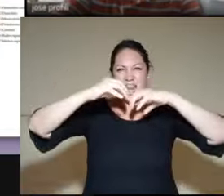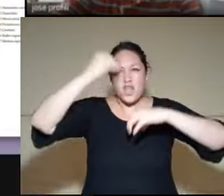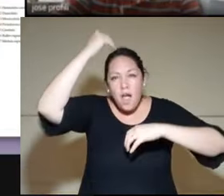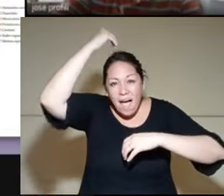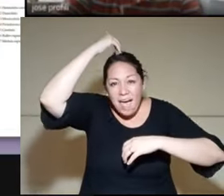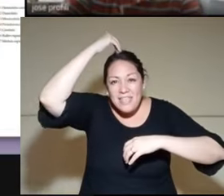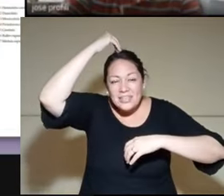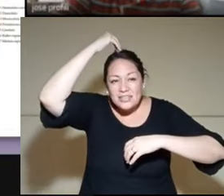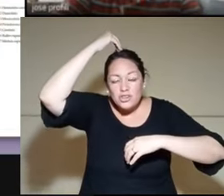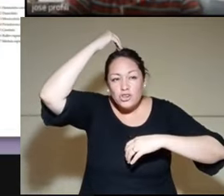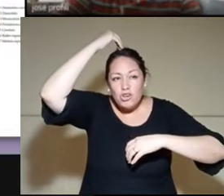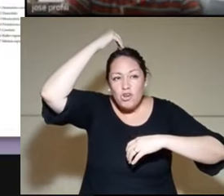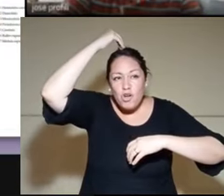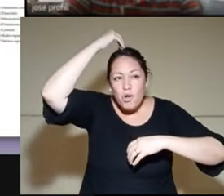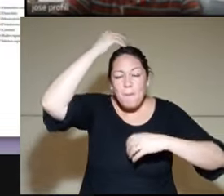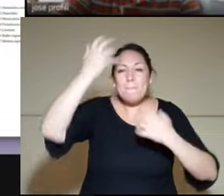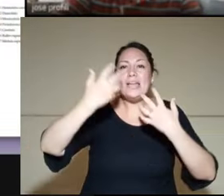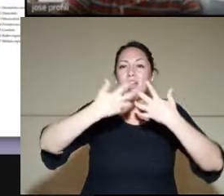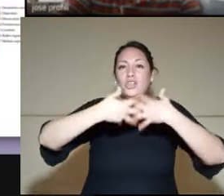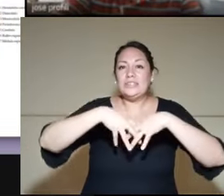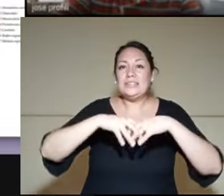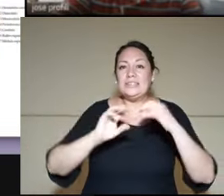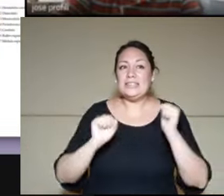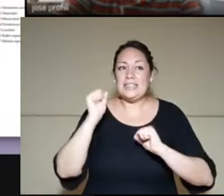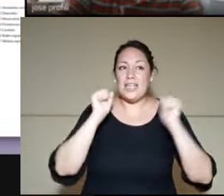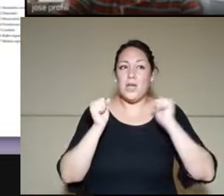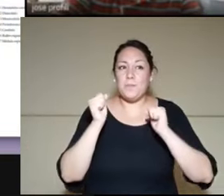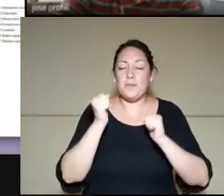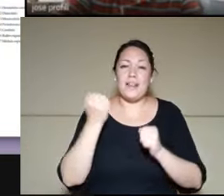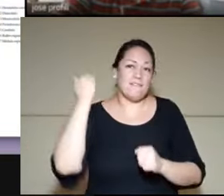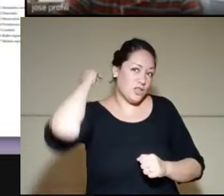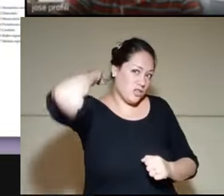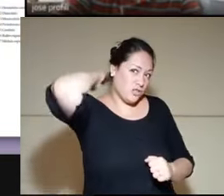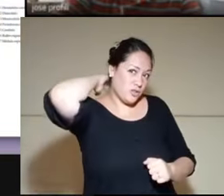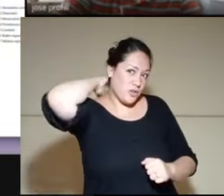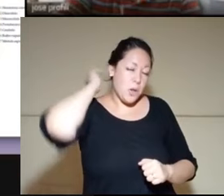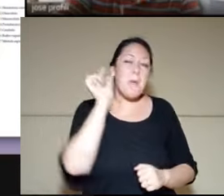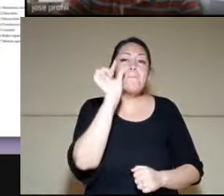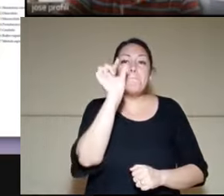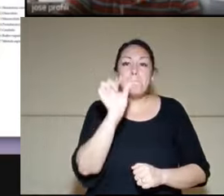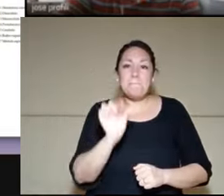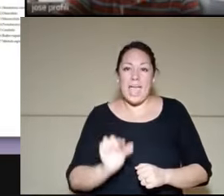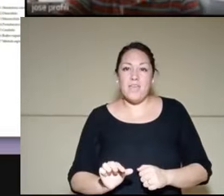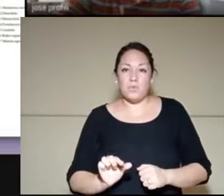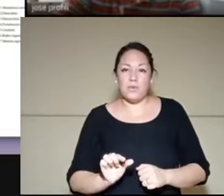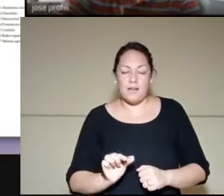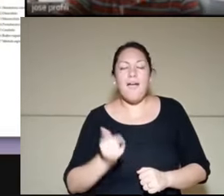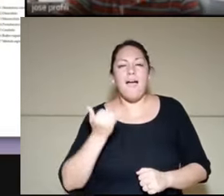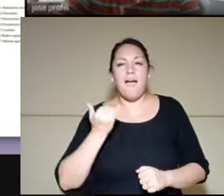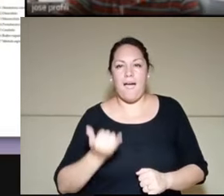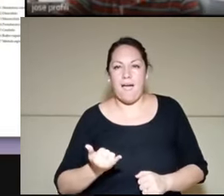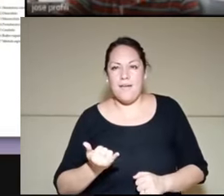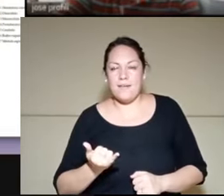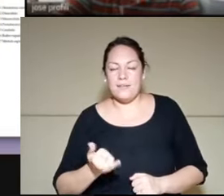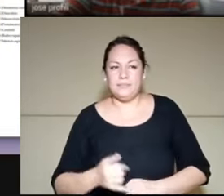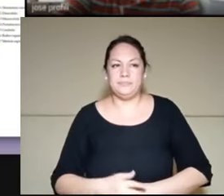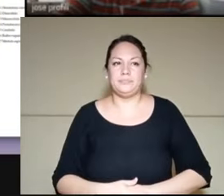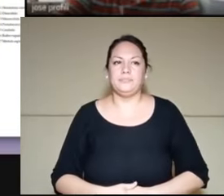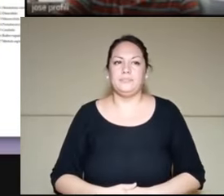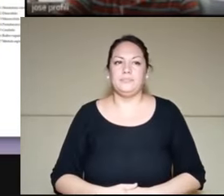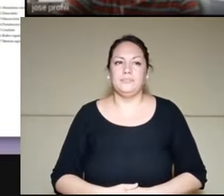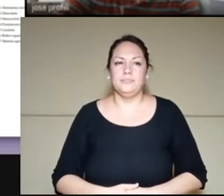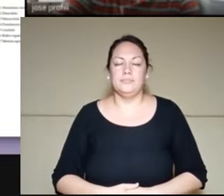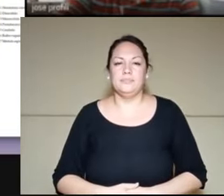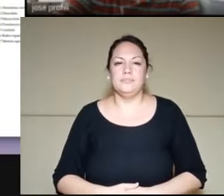cráneo, ¿sí? Pero también tengo parte del sistema nervioso central ubicado en la médula, relacionado con la médula espinal, ubicado